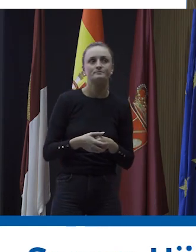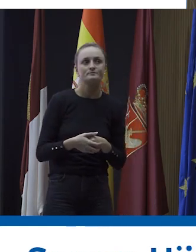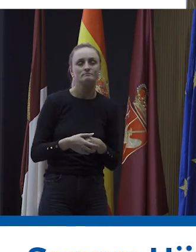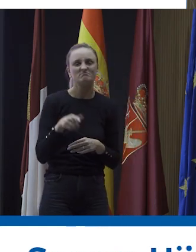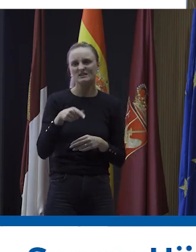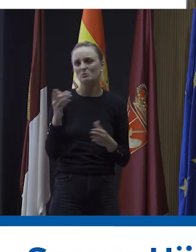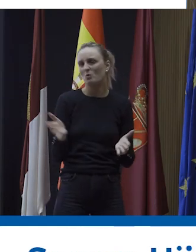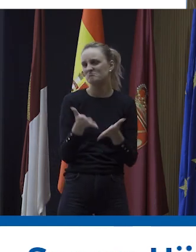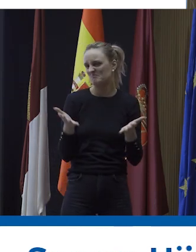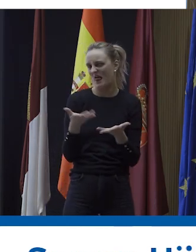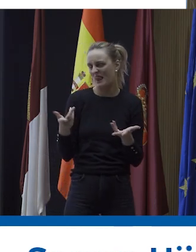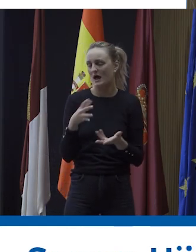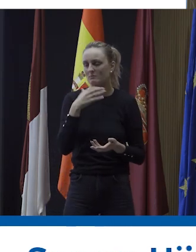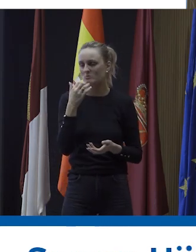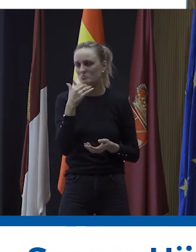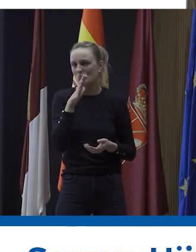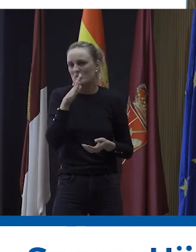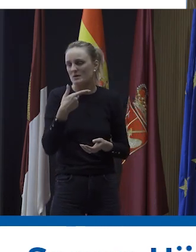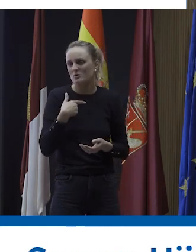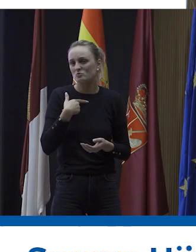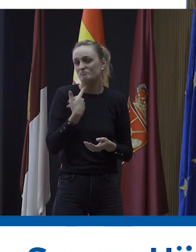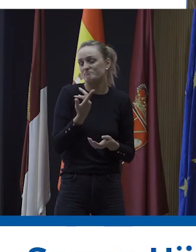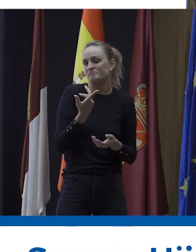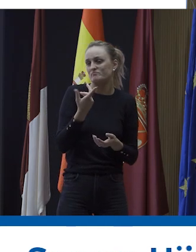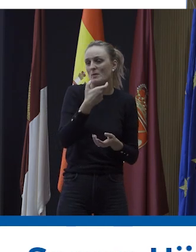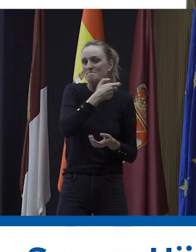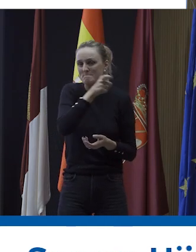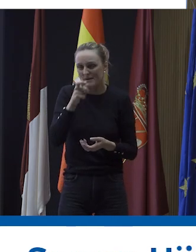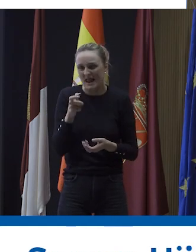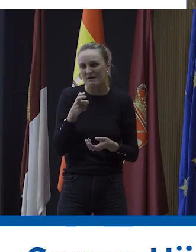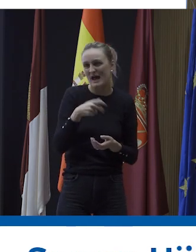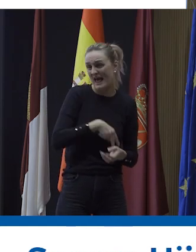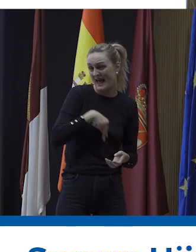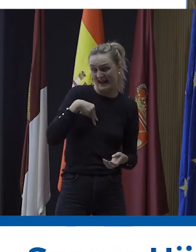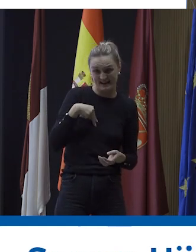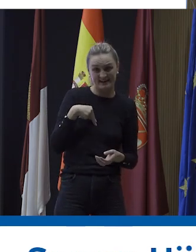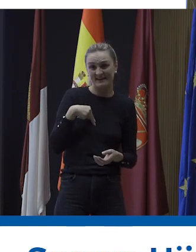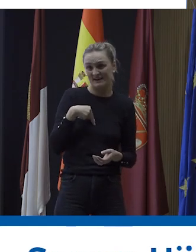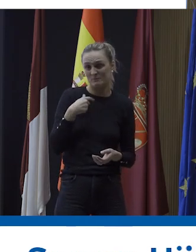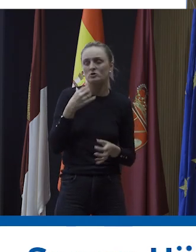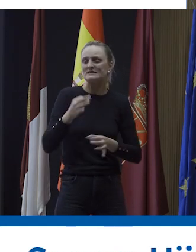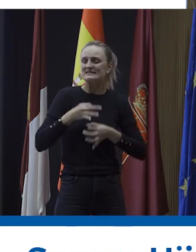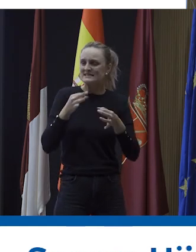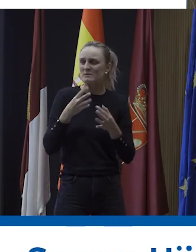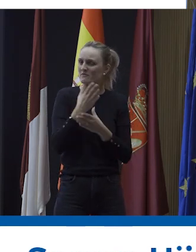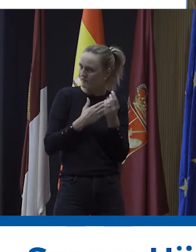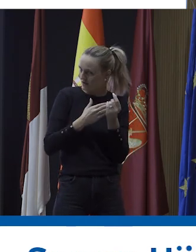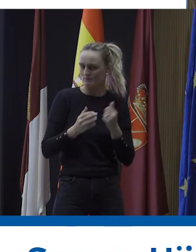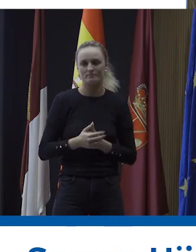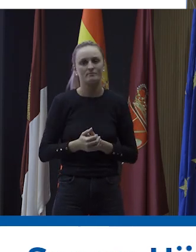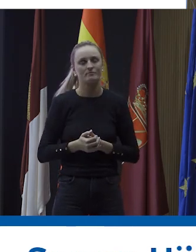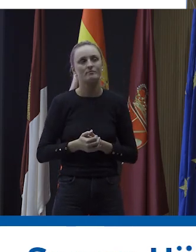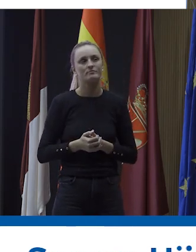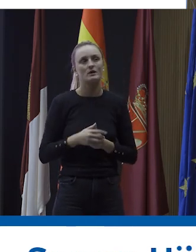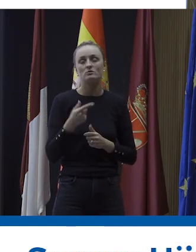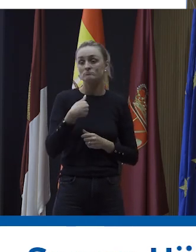muy por encima porque también son conceptos generales, pero que creo que siempre hay un poquito de error, ¿no? Porque yo cuando hablo con las pacientes, no,